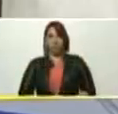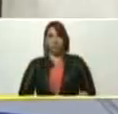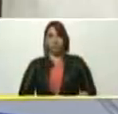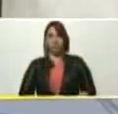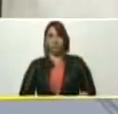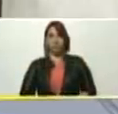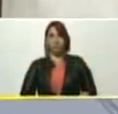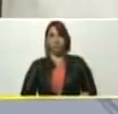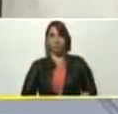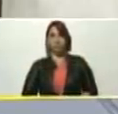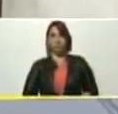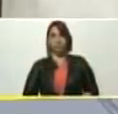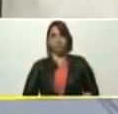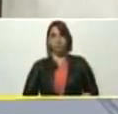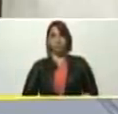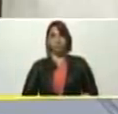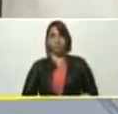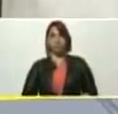Está pasando la primera